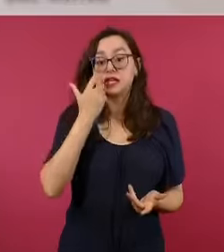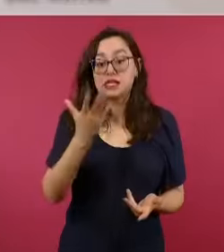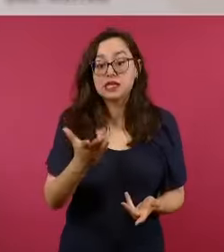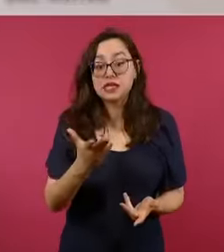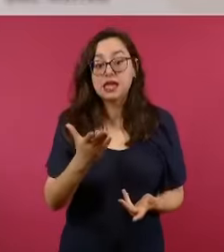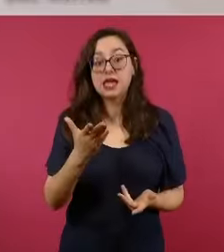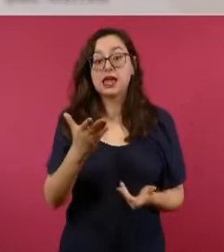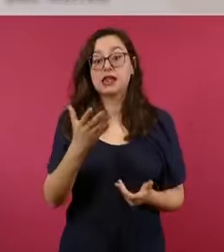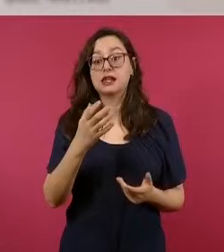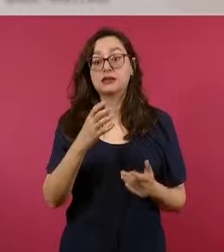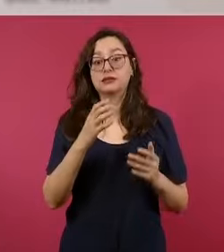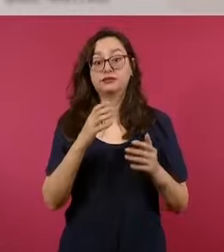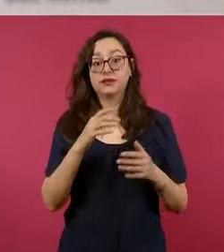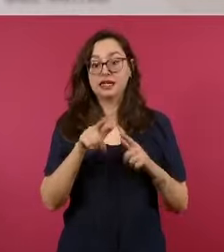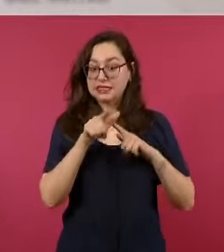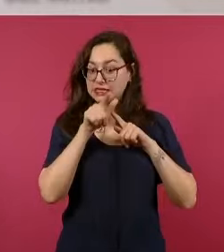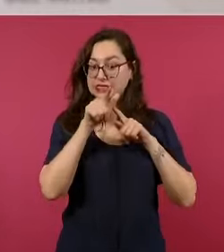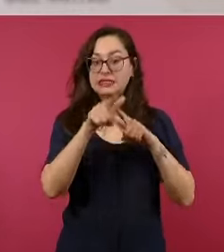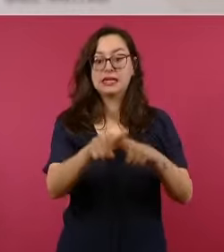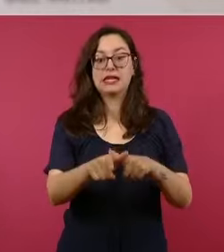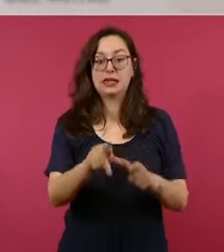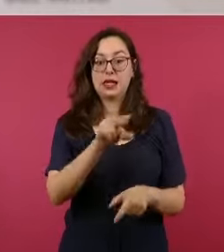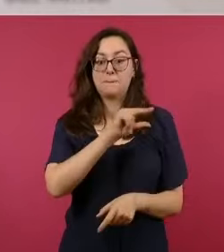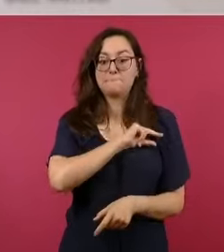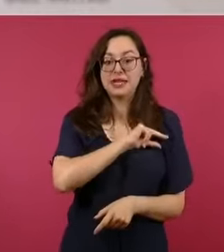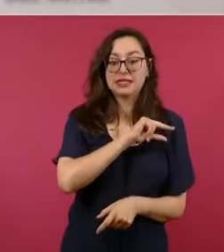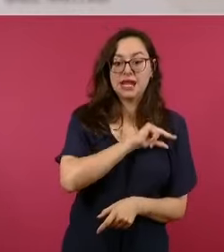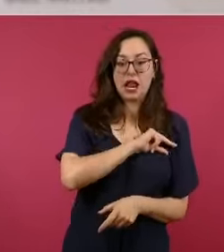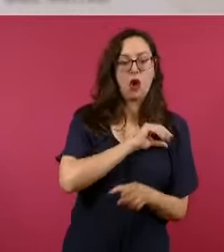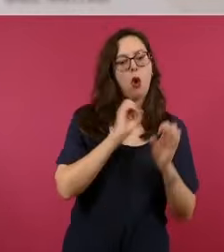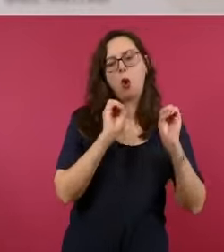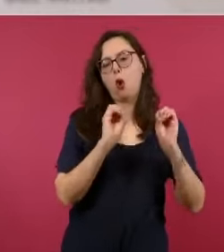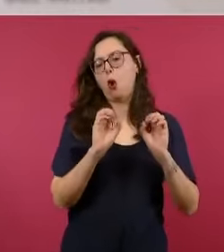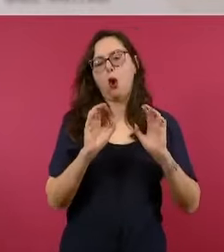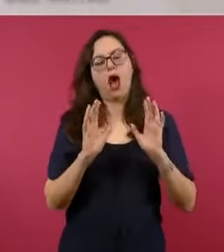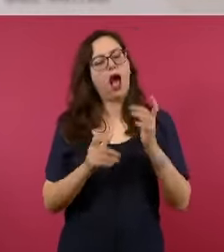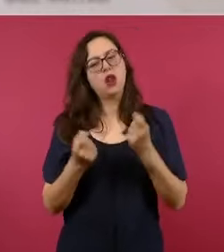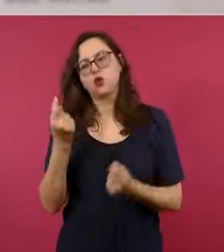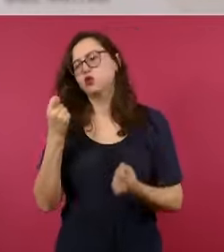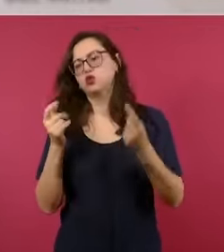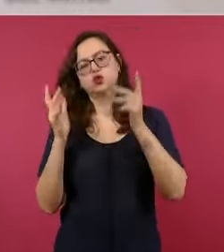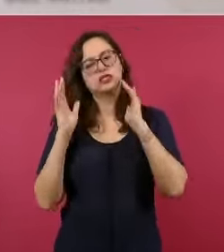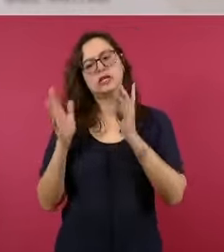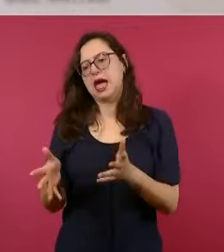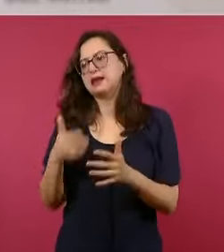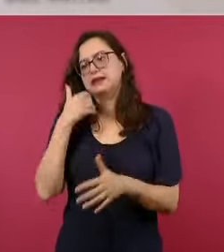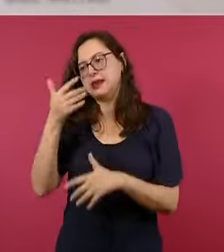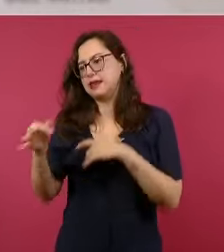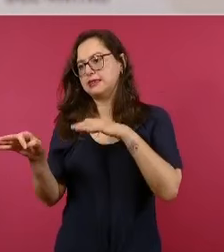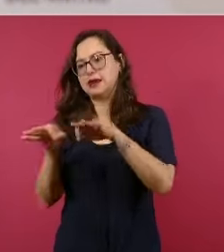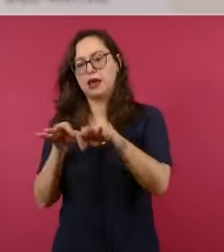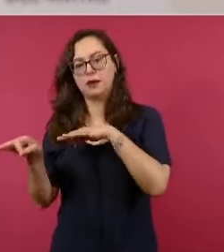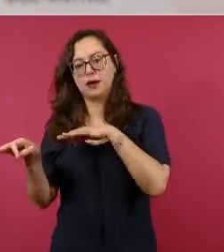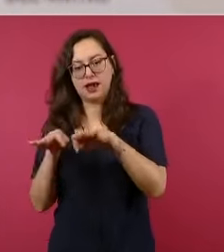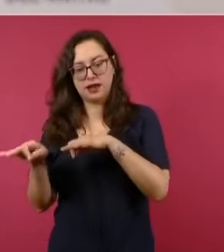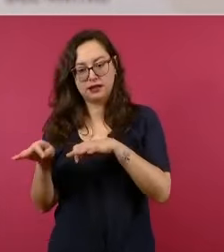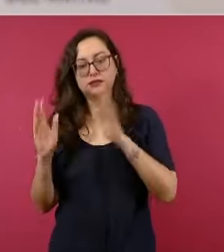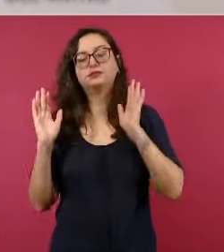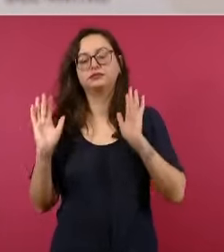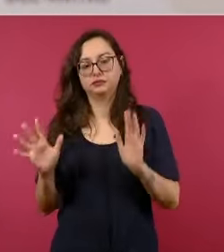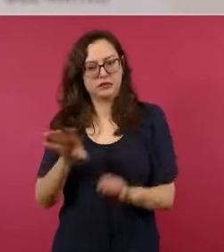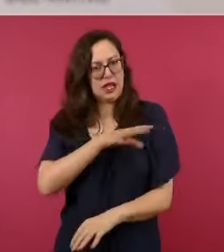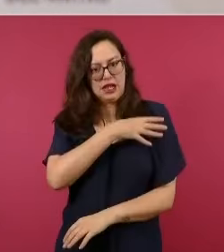residencias por alguna especialidad o o simplemente quieren ser médicos generales y ahí salimos a a